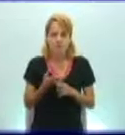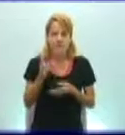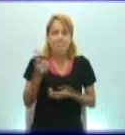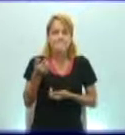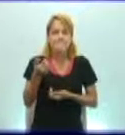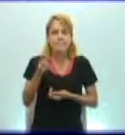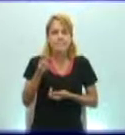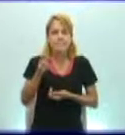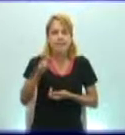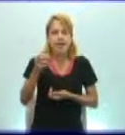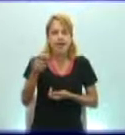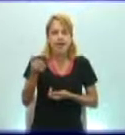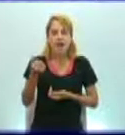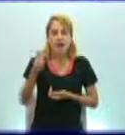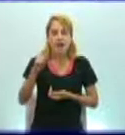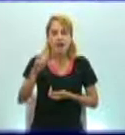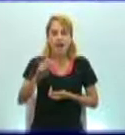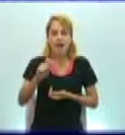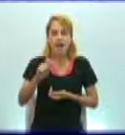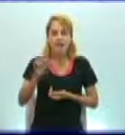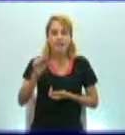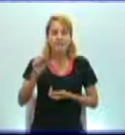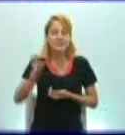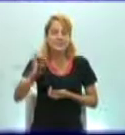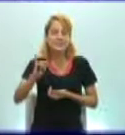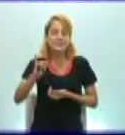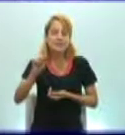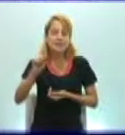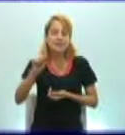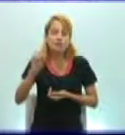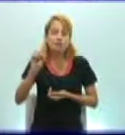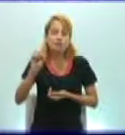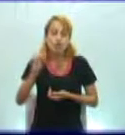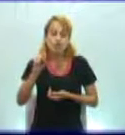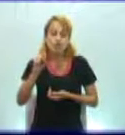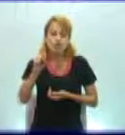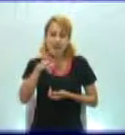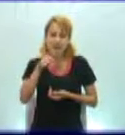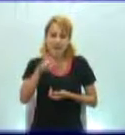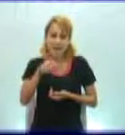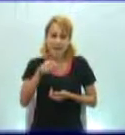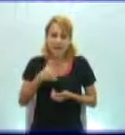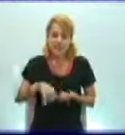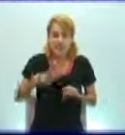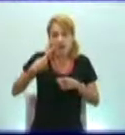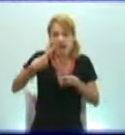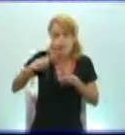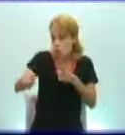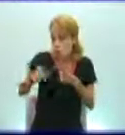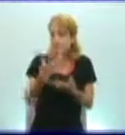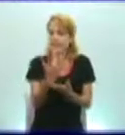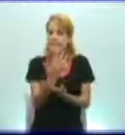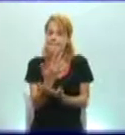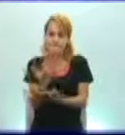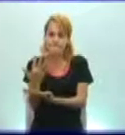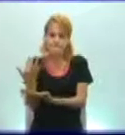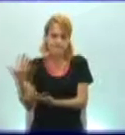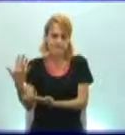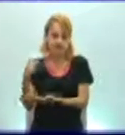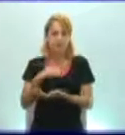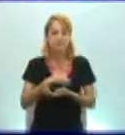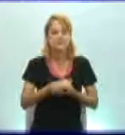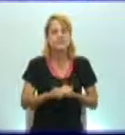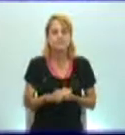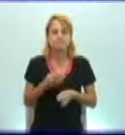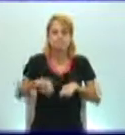parásitas, que son aquellas que se nutren de la savia de otras plantas. Empiezan a crecer encima